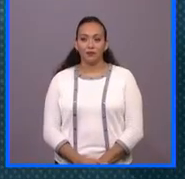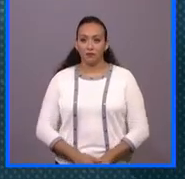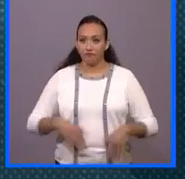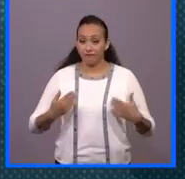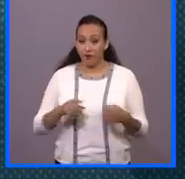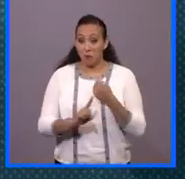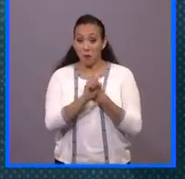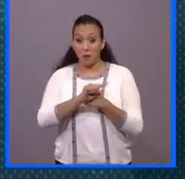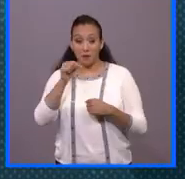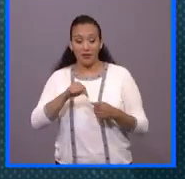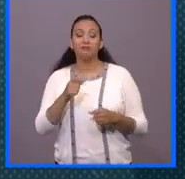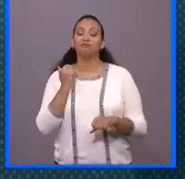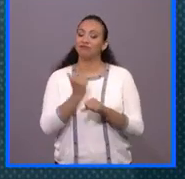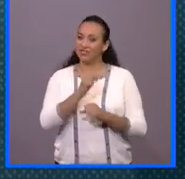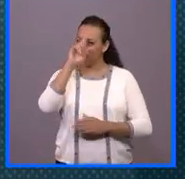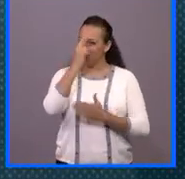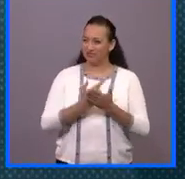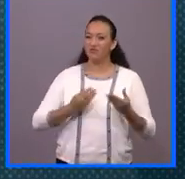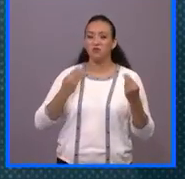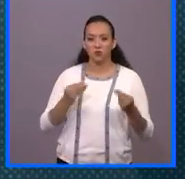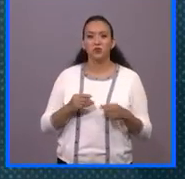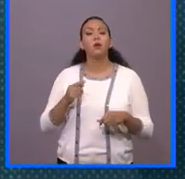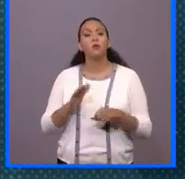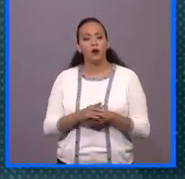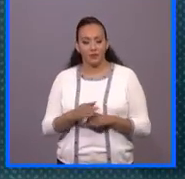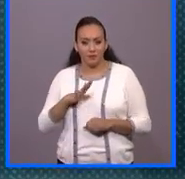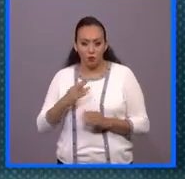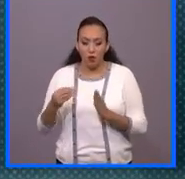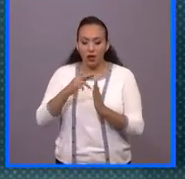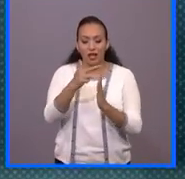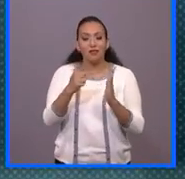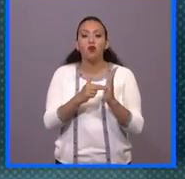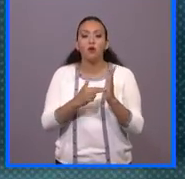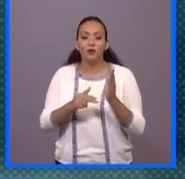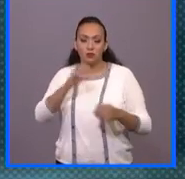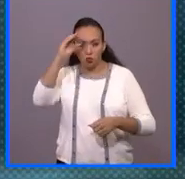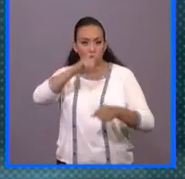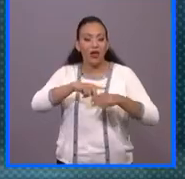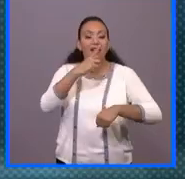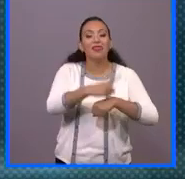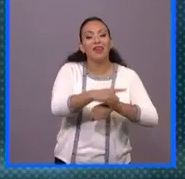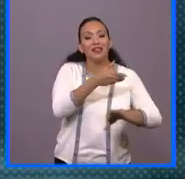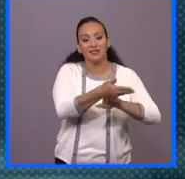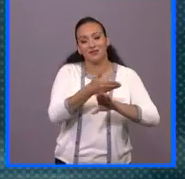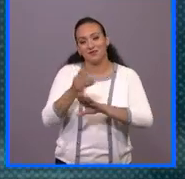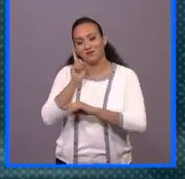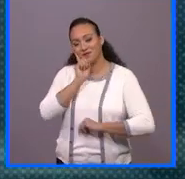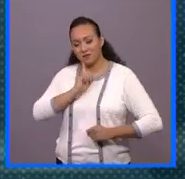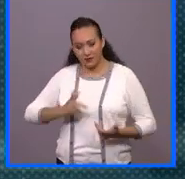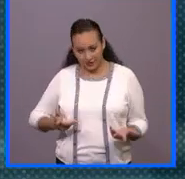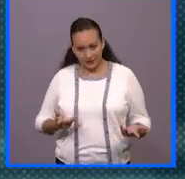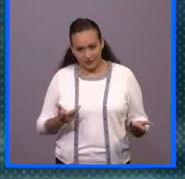desafío institucional de la violencia obstétrica son las normas culturales dañinas. Es importante